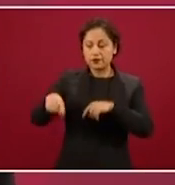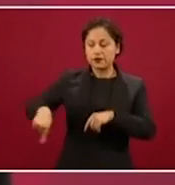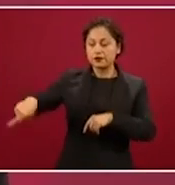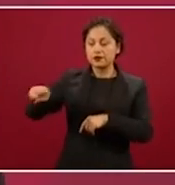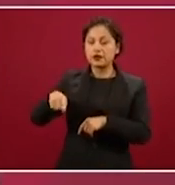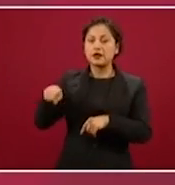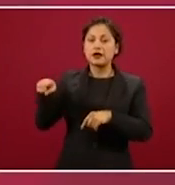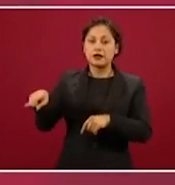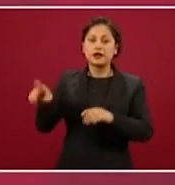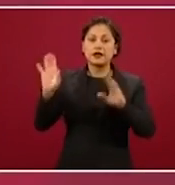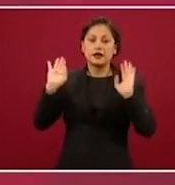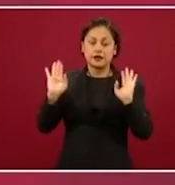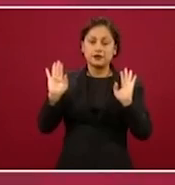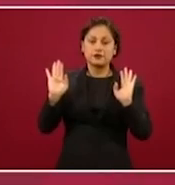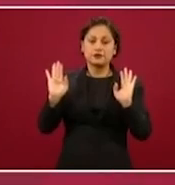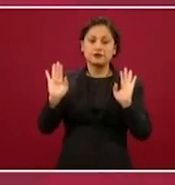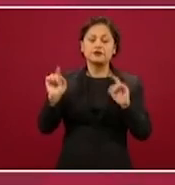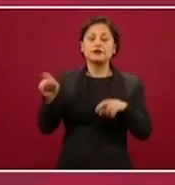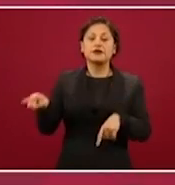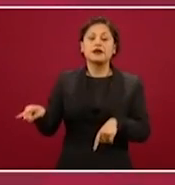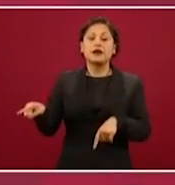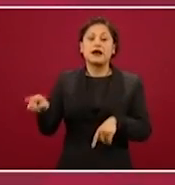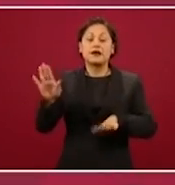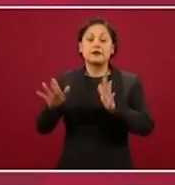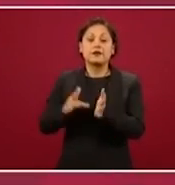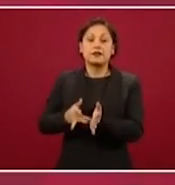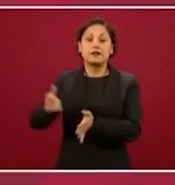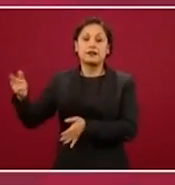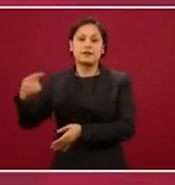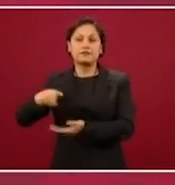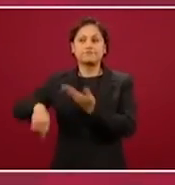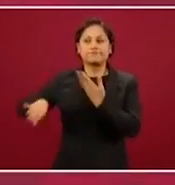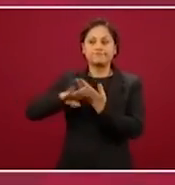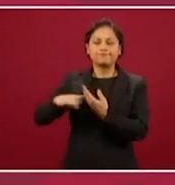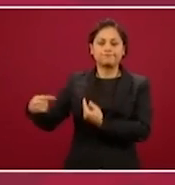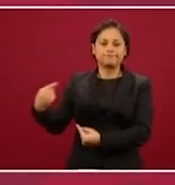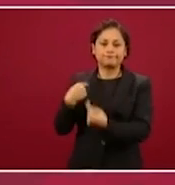ya lo dije, ¿verdad? Bueno, fue juzgado.